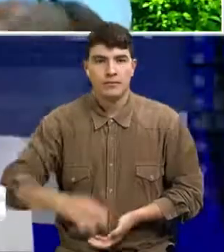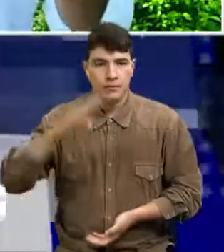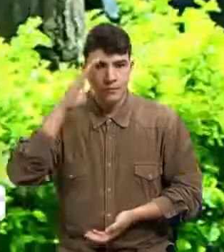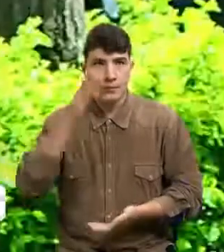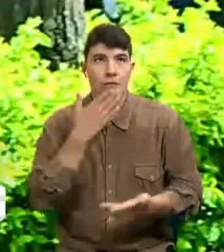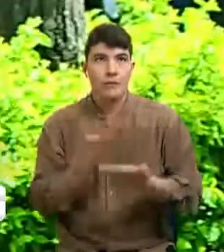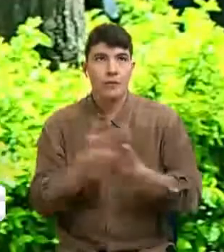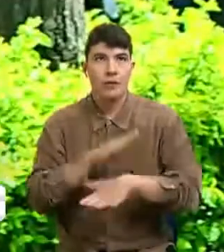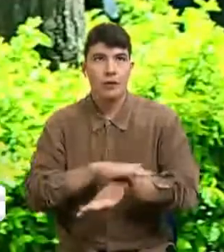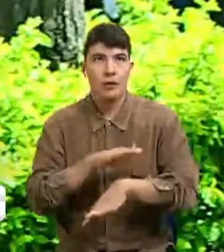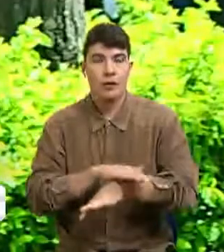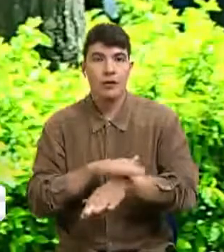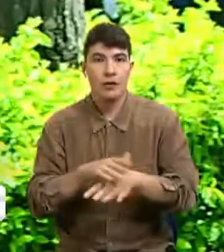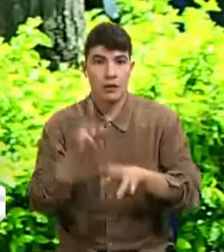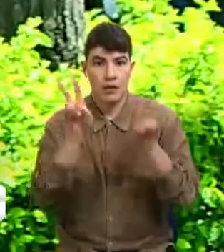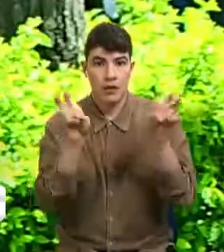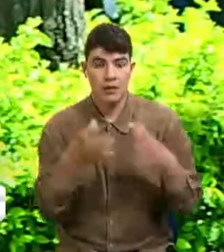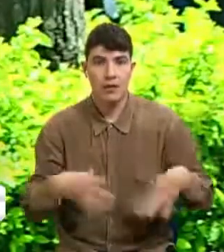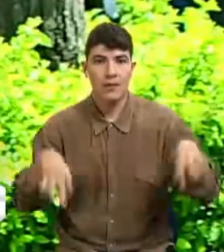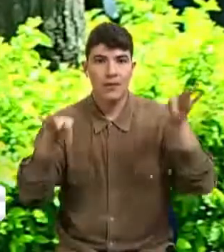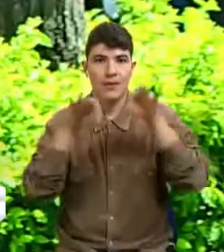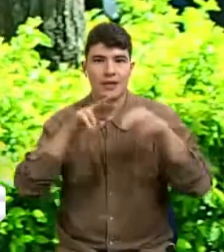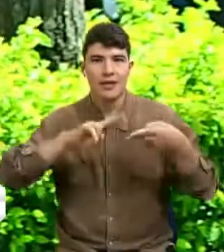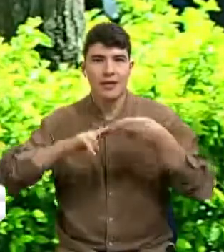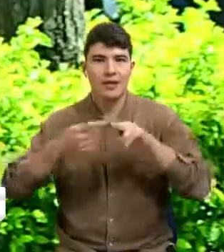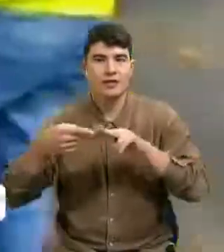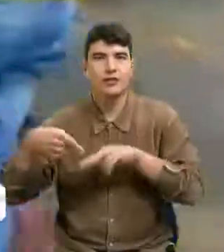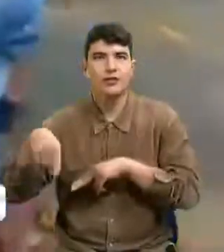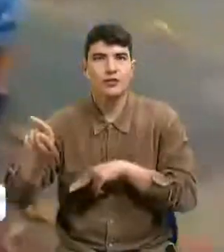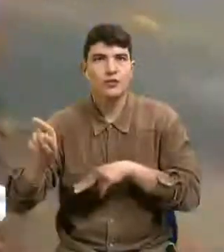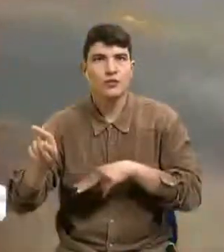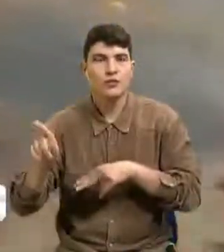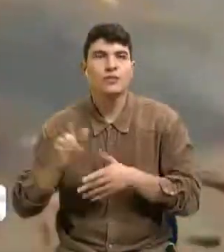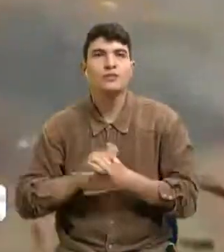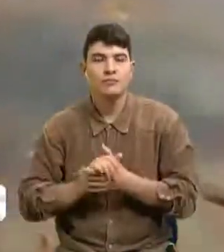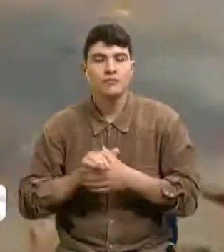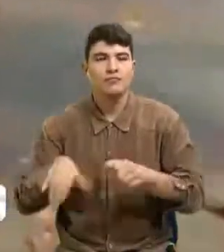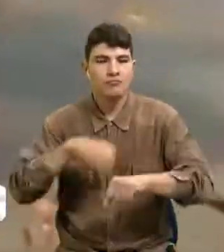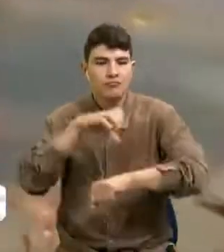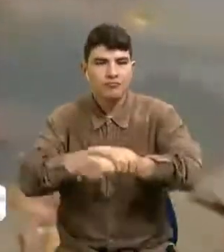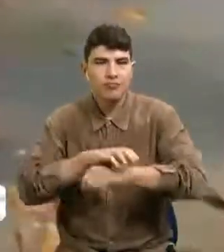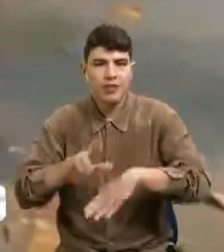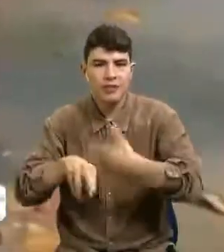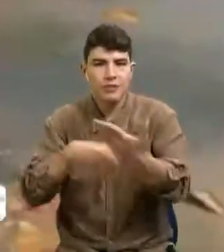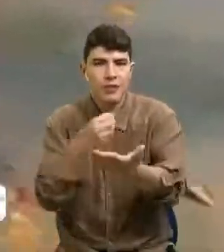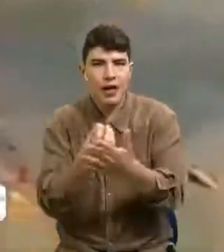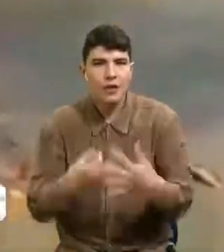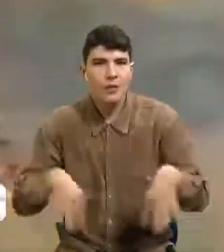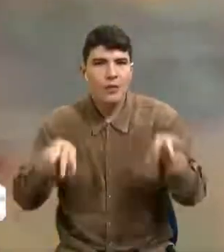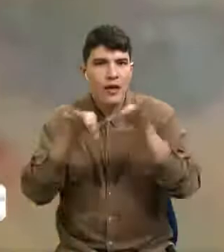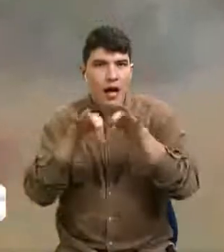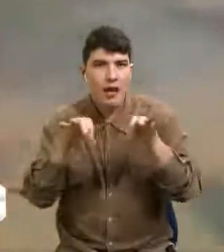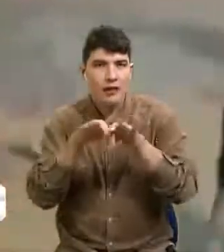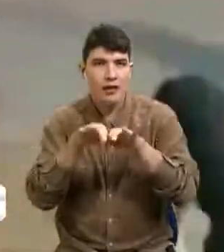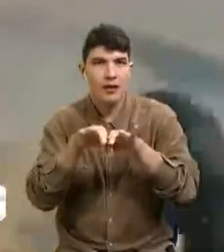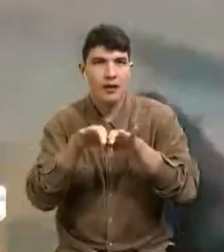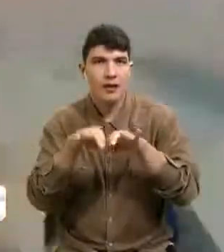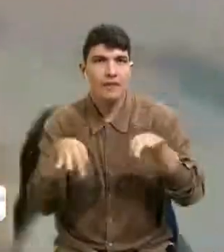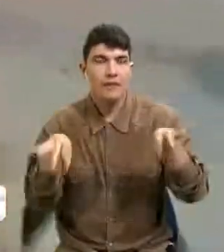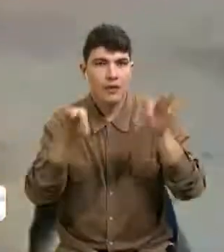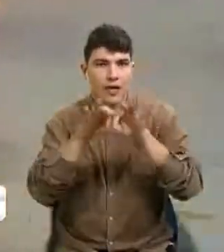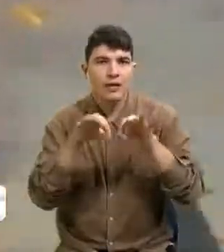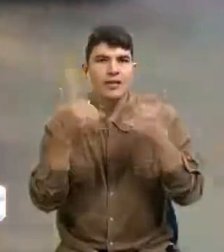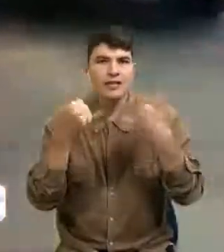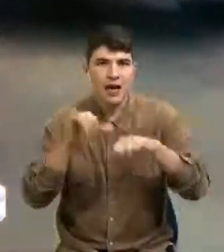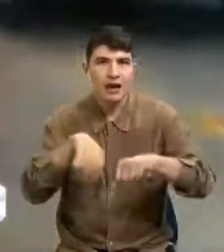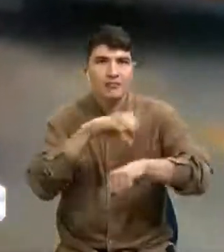sabes una parte muy esencial en lo que tiene que ver que se dieran esos resultados importantes en materia de la desarticulación